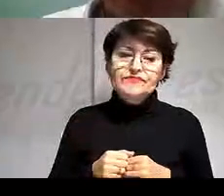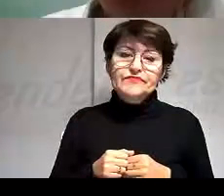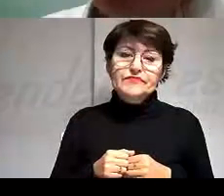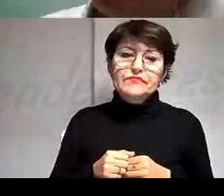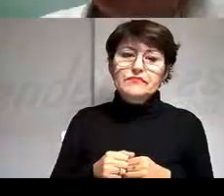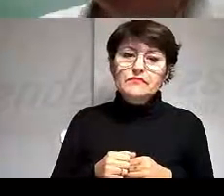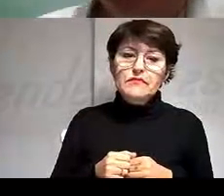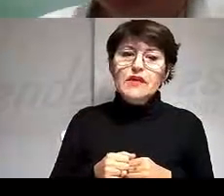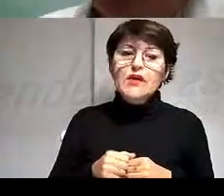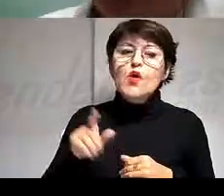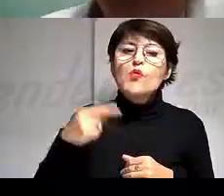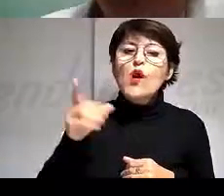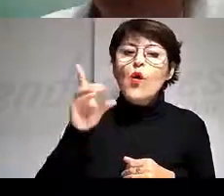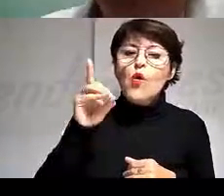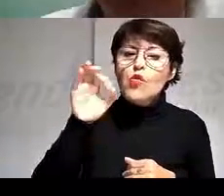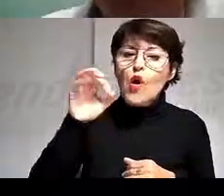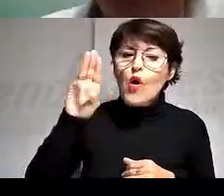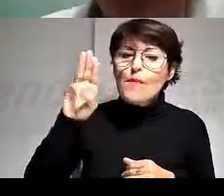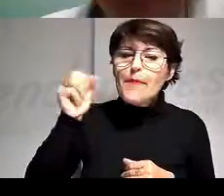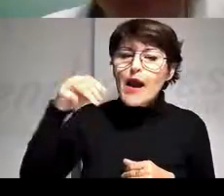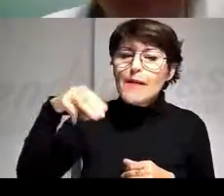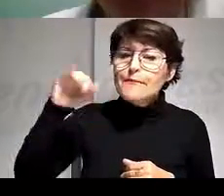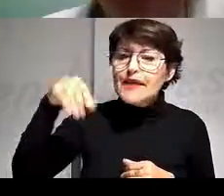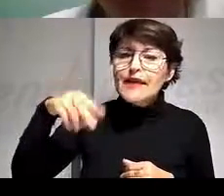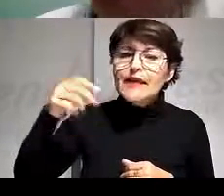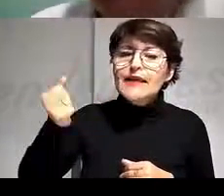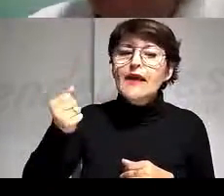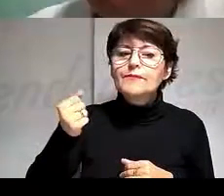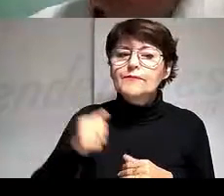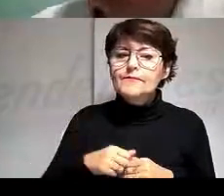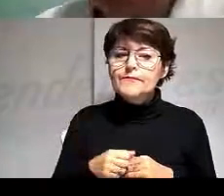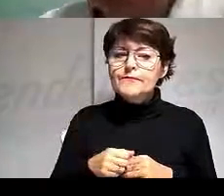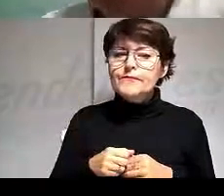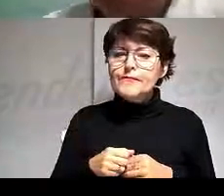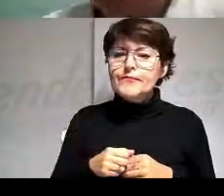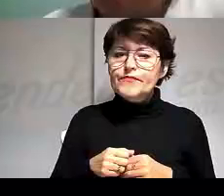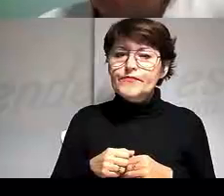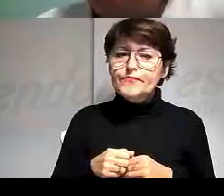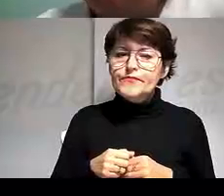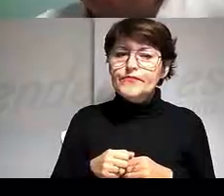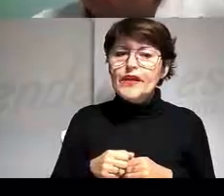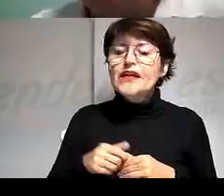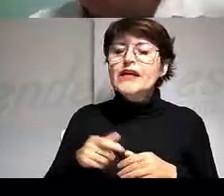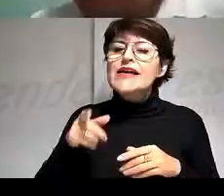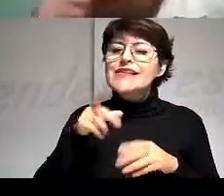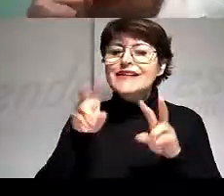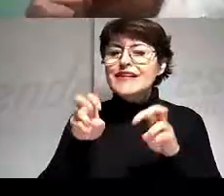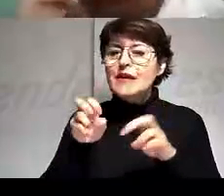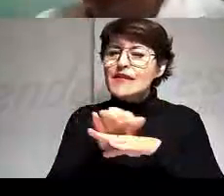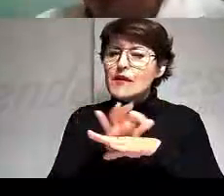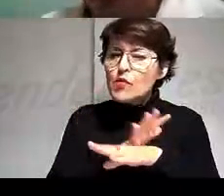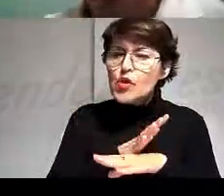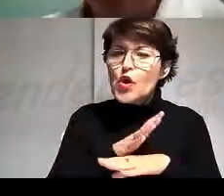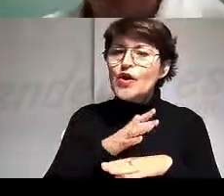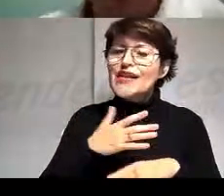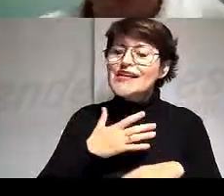La dopamina, pues es la que activa, bueno, es un poco la de las emociones, la del bienestar, la